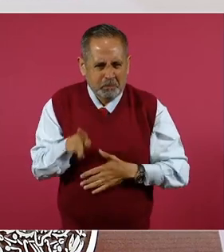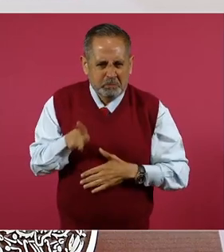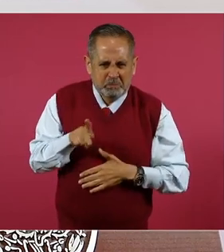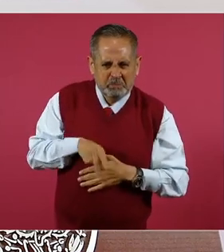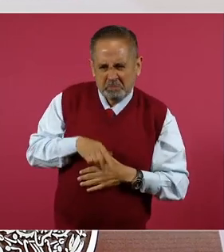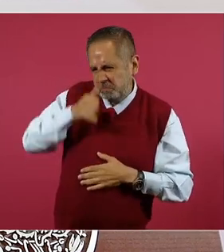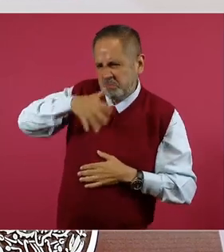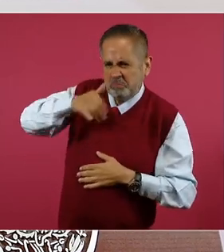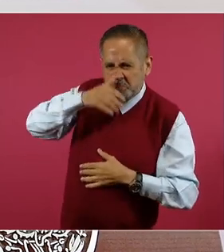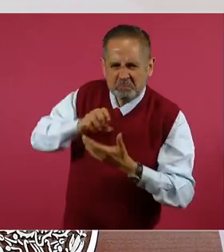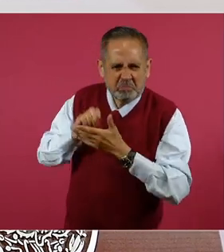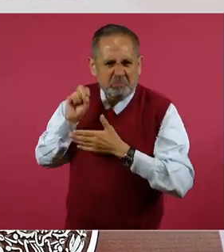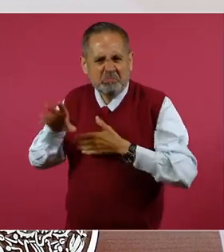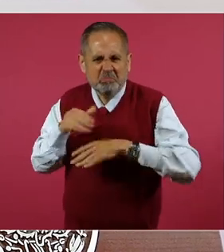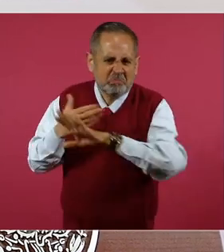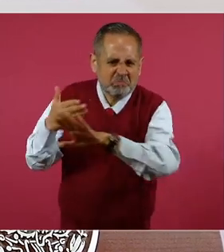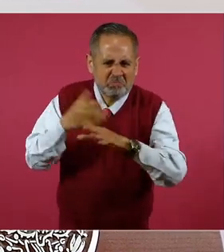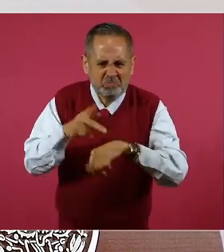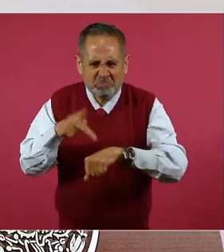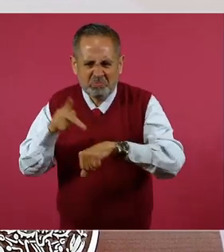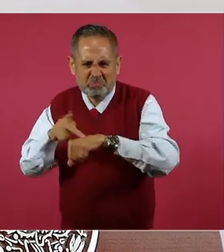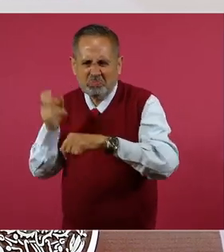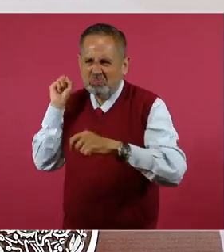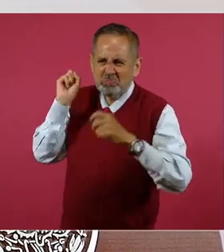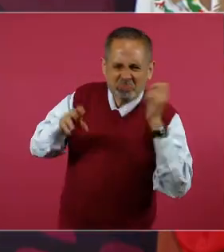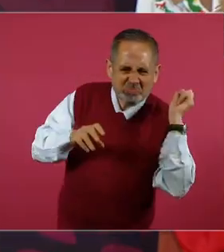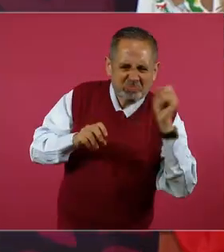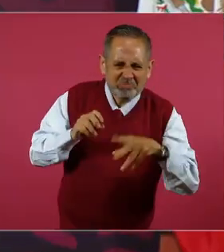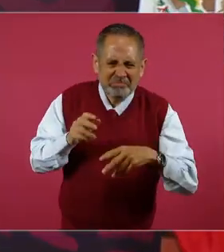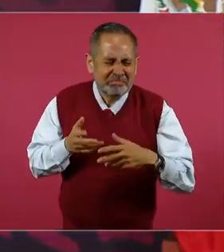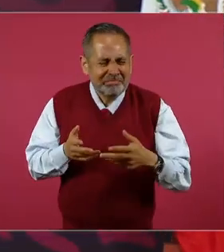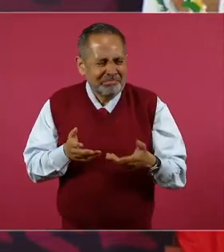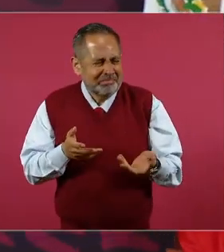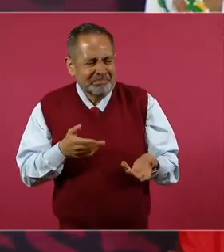que tiran piedra y